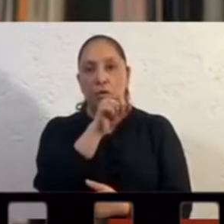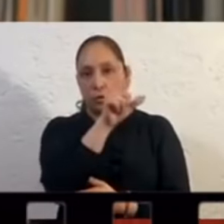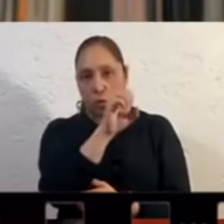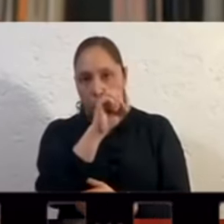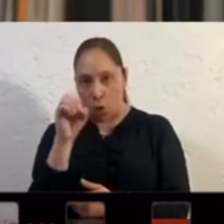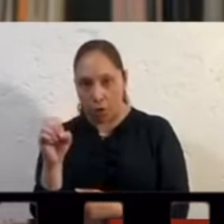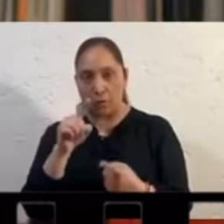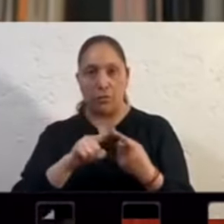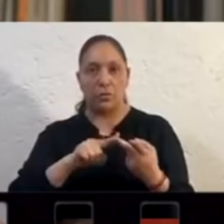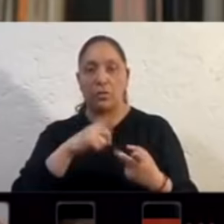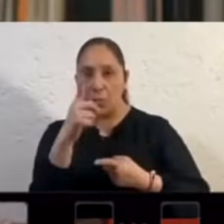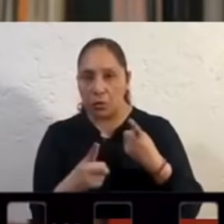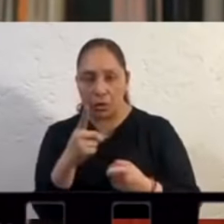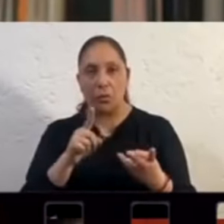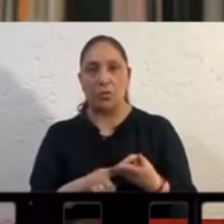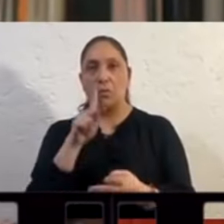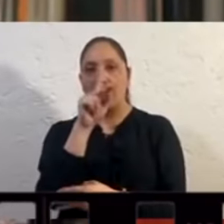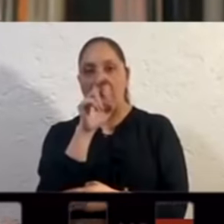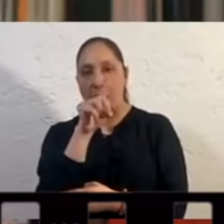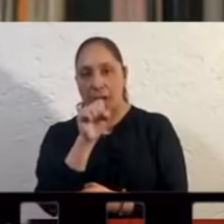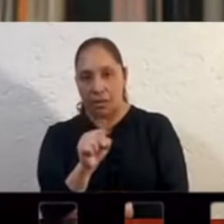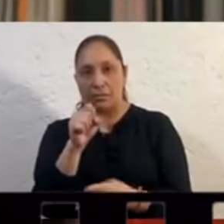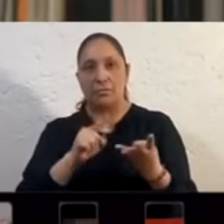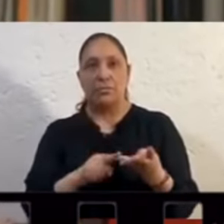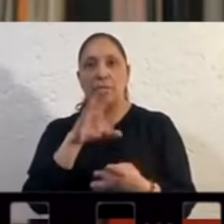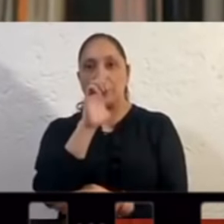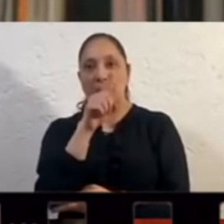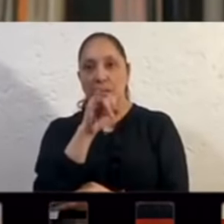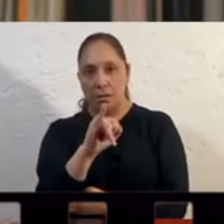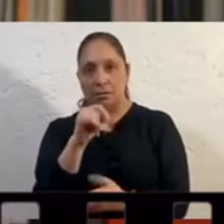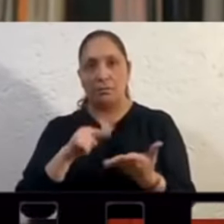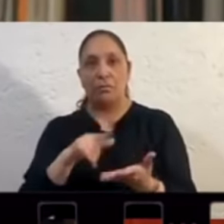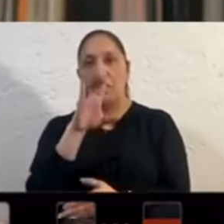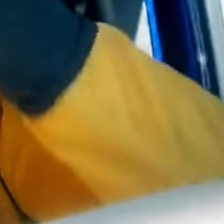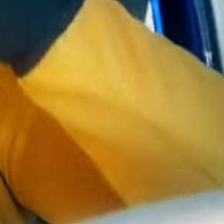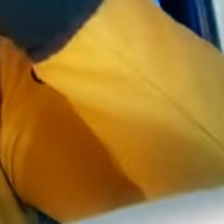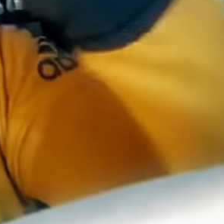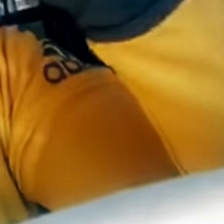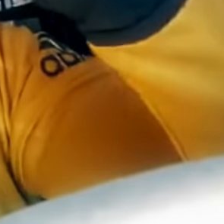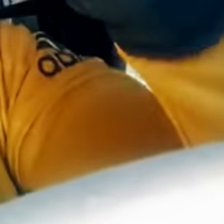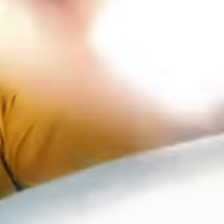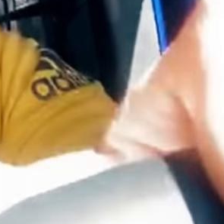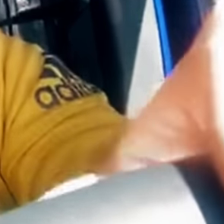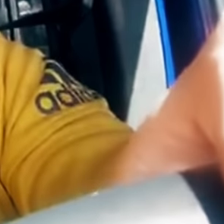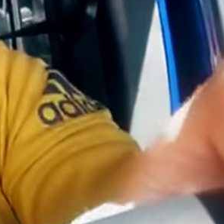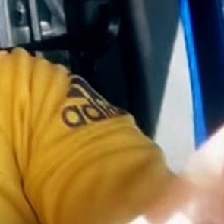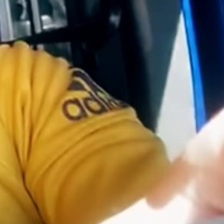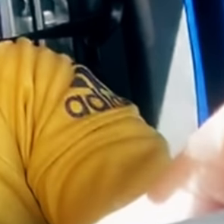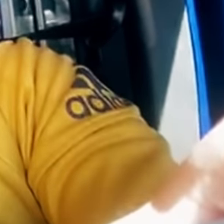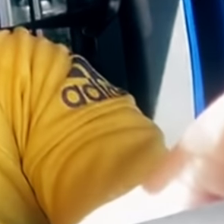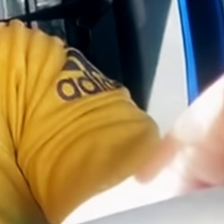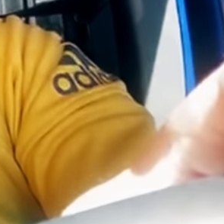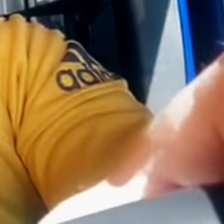pilares, Cendis y Cádiz, eventos públicos y privados de más de 50 personas. Cada quien tiene su pinche versión de la vida,